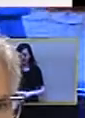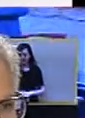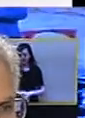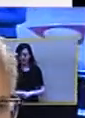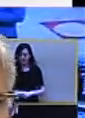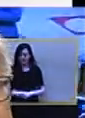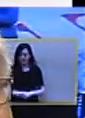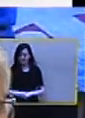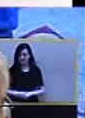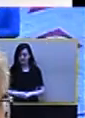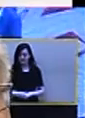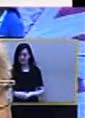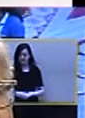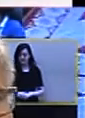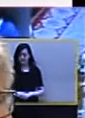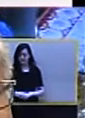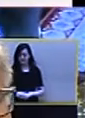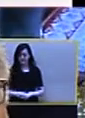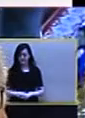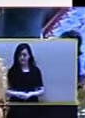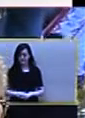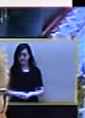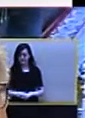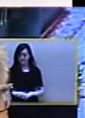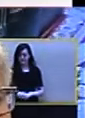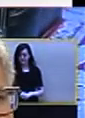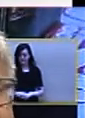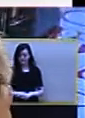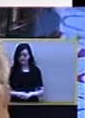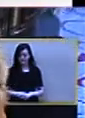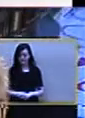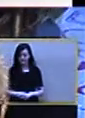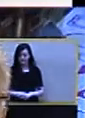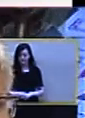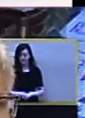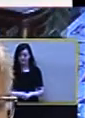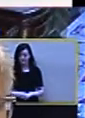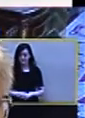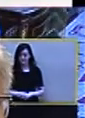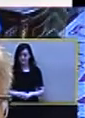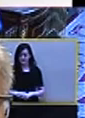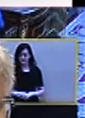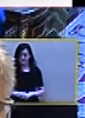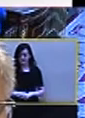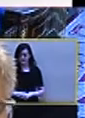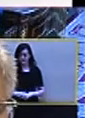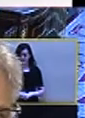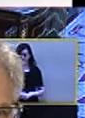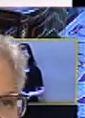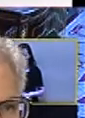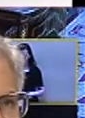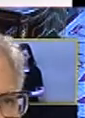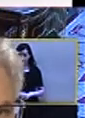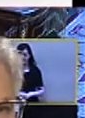en formación de proyectarlas y de repente lo que era una enorme derrota de adelita y de renovación para de reservación para españa se